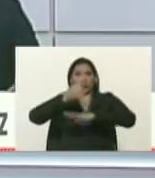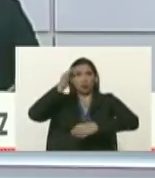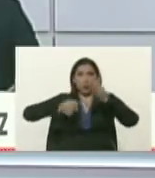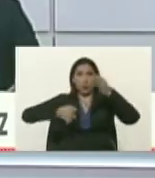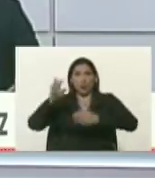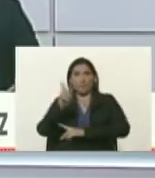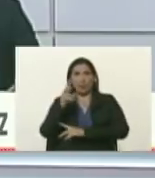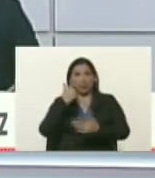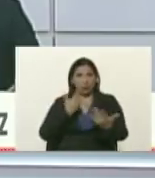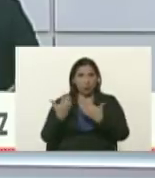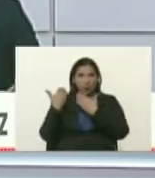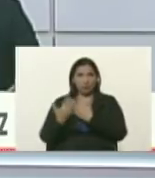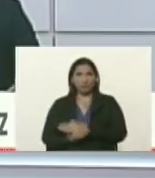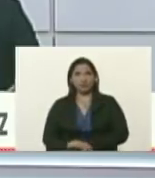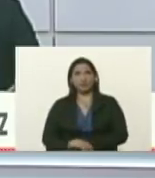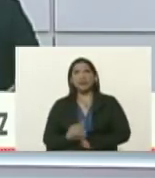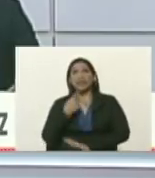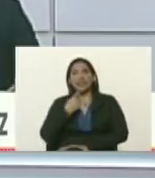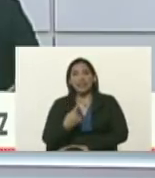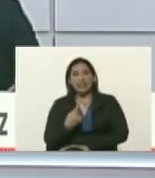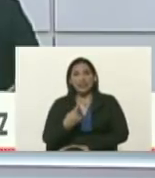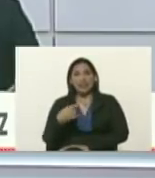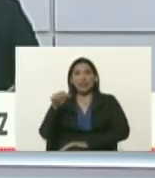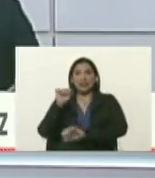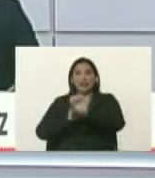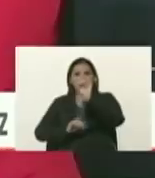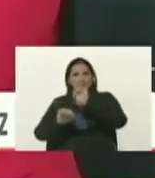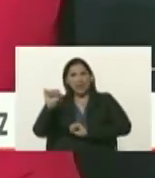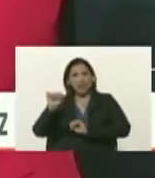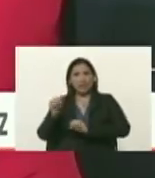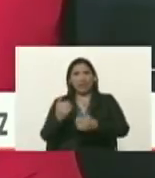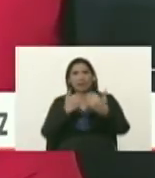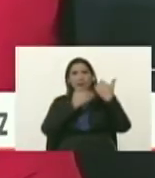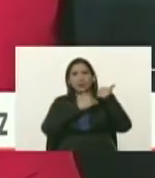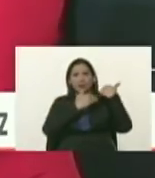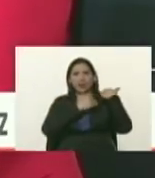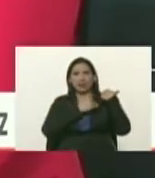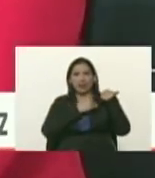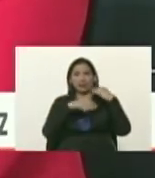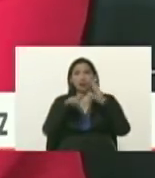Justicia de Venezuela, dice que la defensa y representación de los